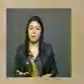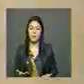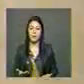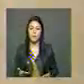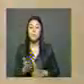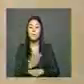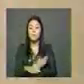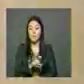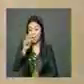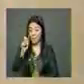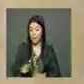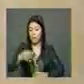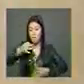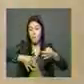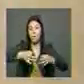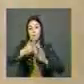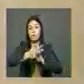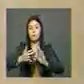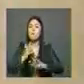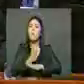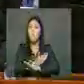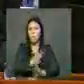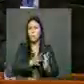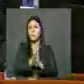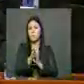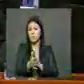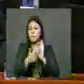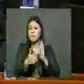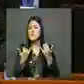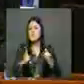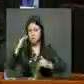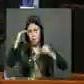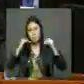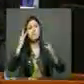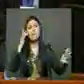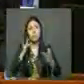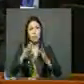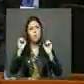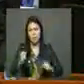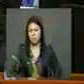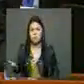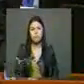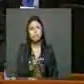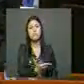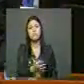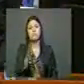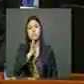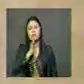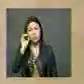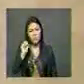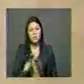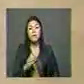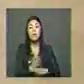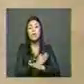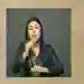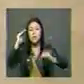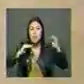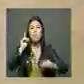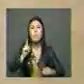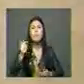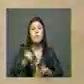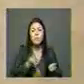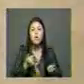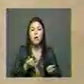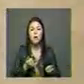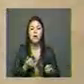el juez constitucional, así lo estimamos, es competente para pronunciarse. Y las razones de dicha competencia, a decir